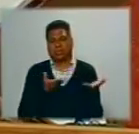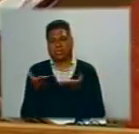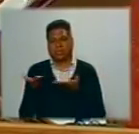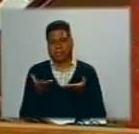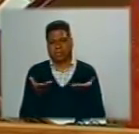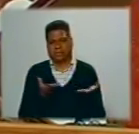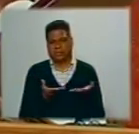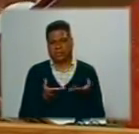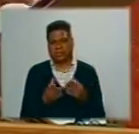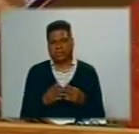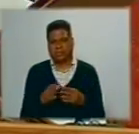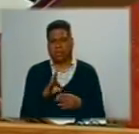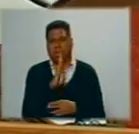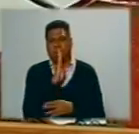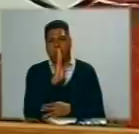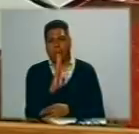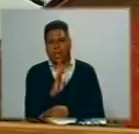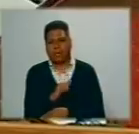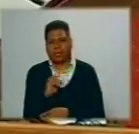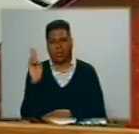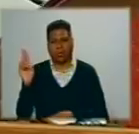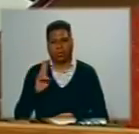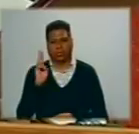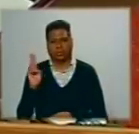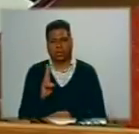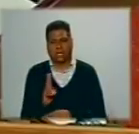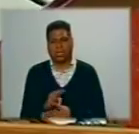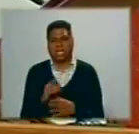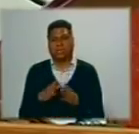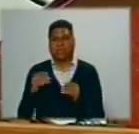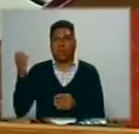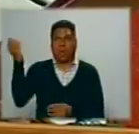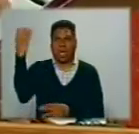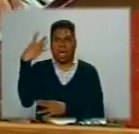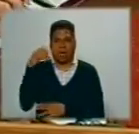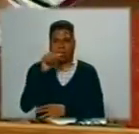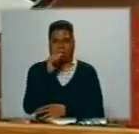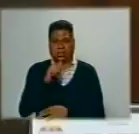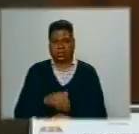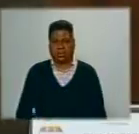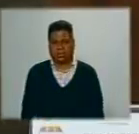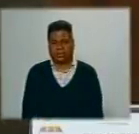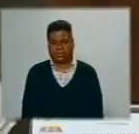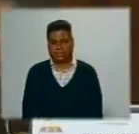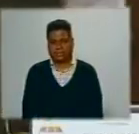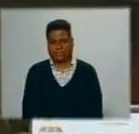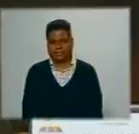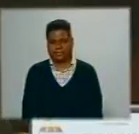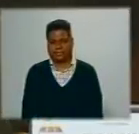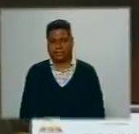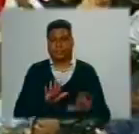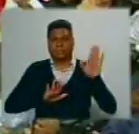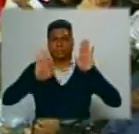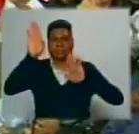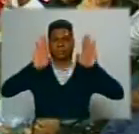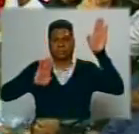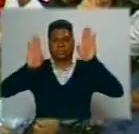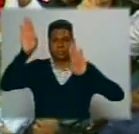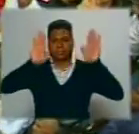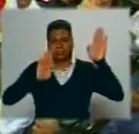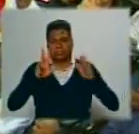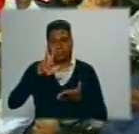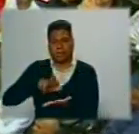9. Utilización eficiente de materia, energía y agua. Es todo. En consideración.